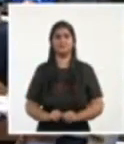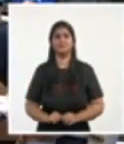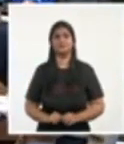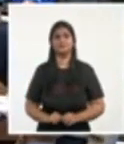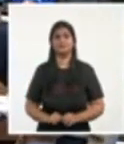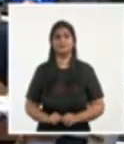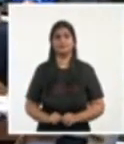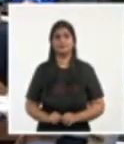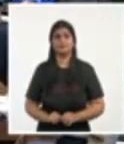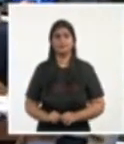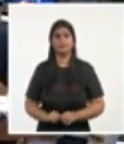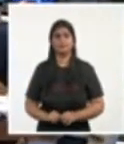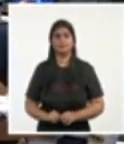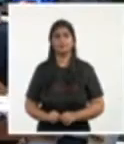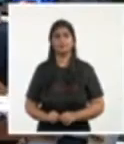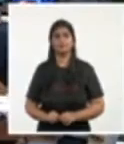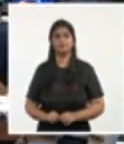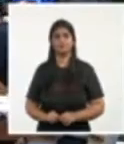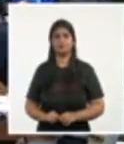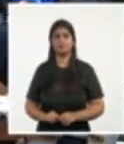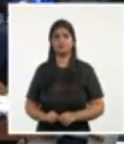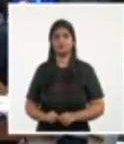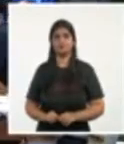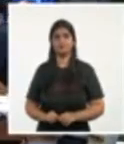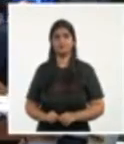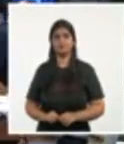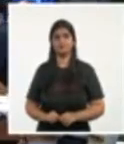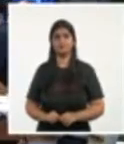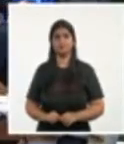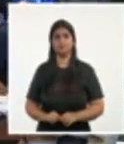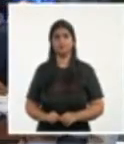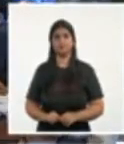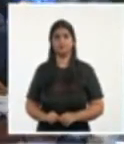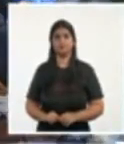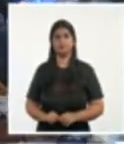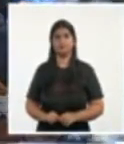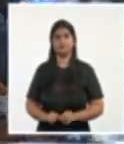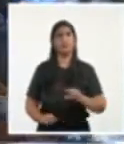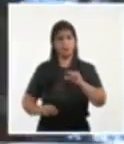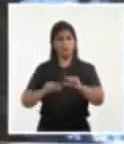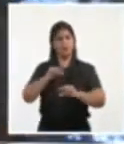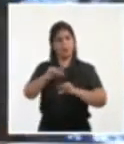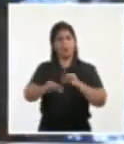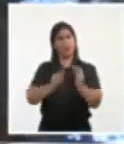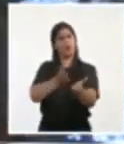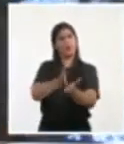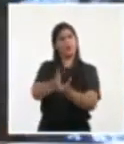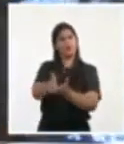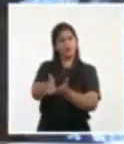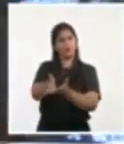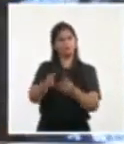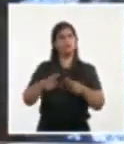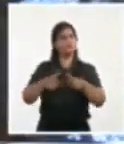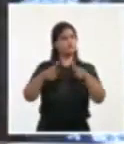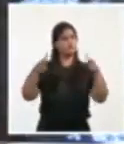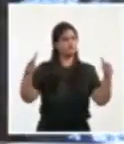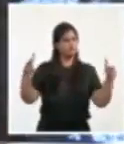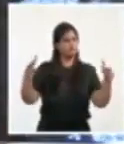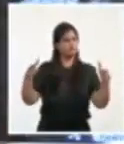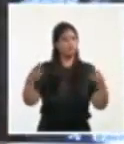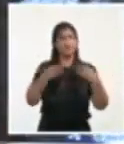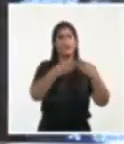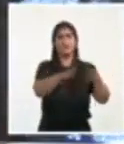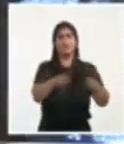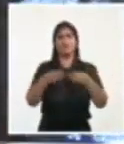grupo temporal, decisión que es de manera temporal hasta que nosotros podamos estar al día y el número de casos que se vayan